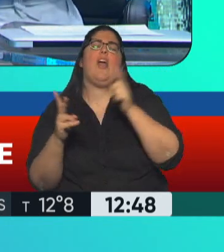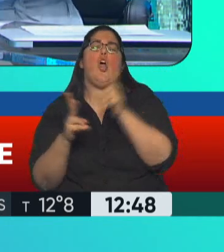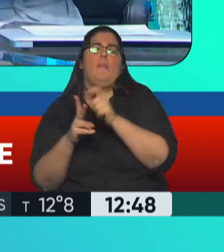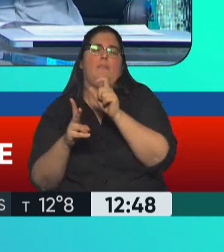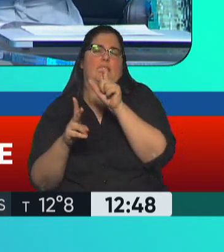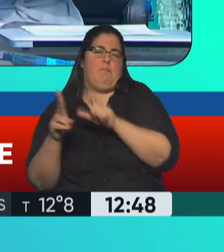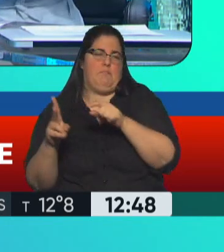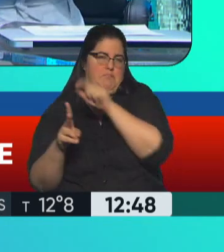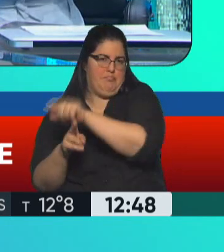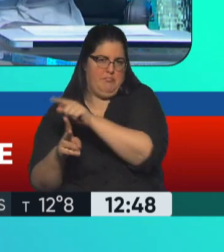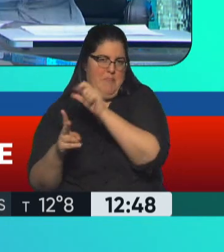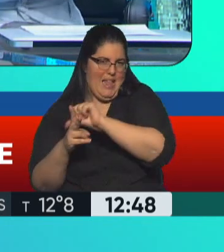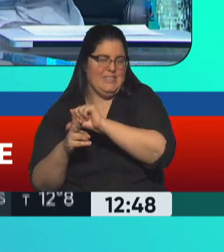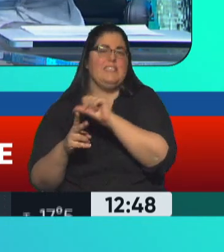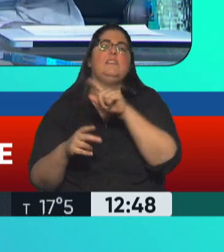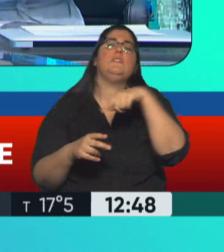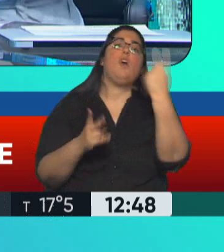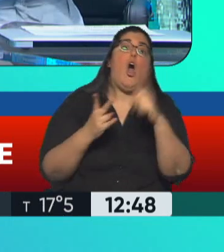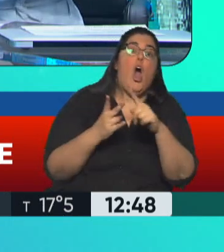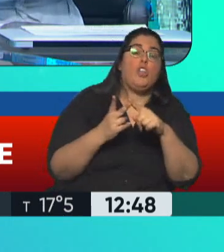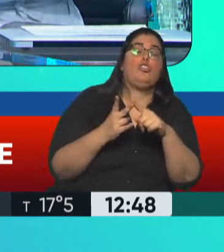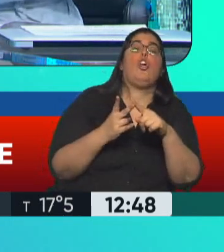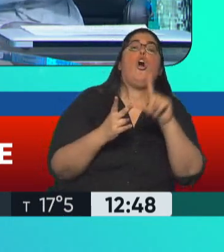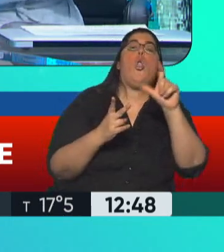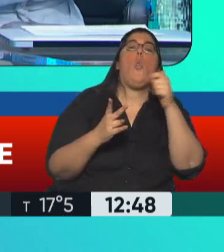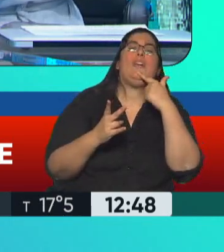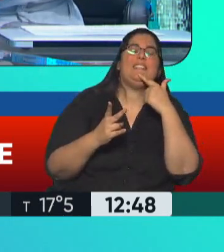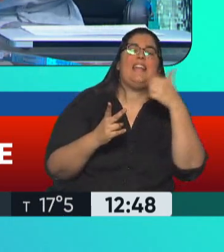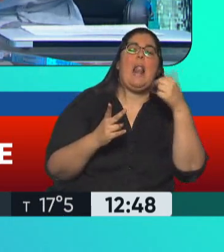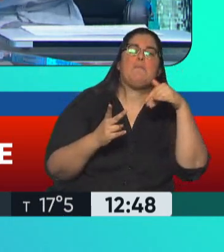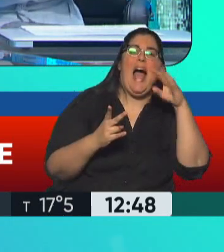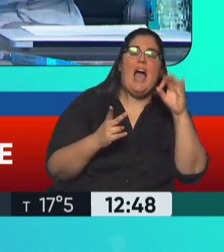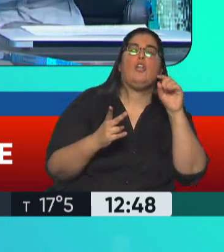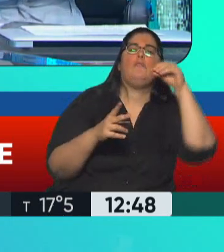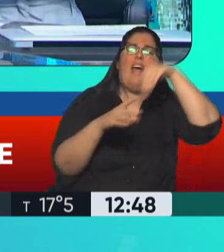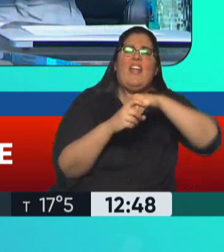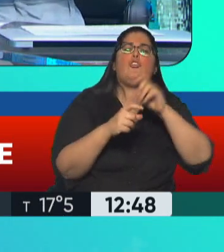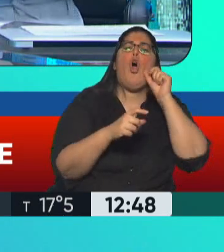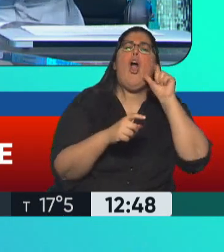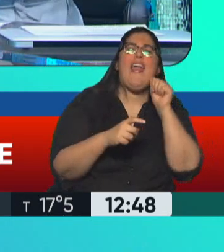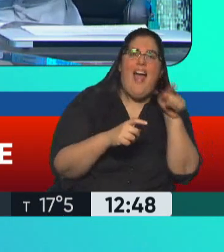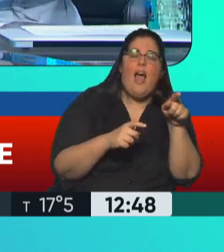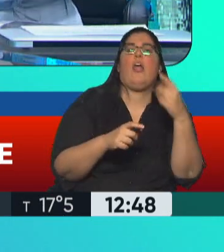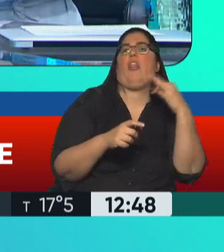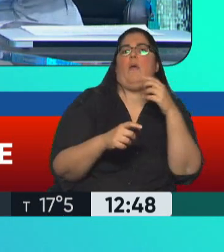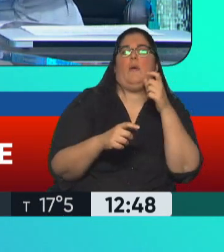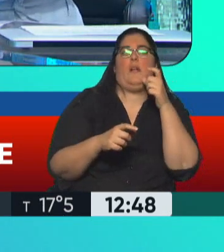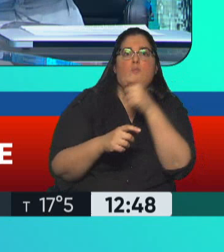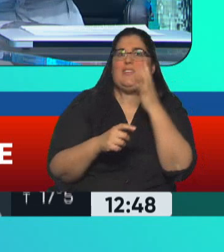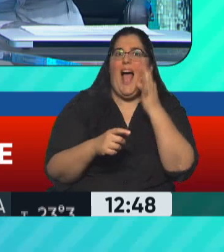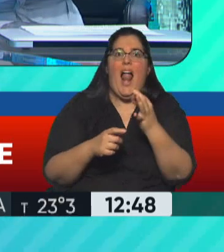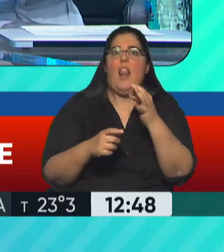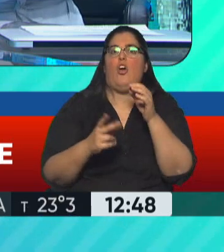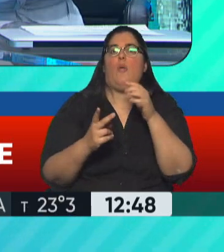cívicos, y alguien que puso nombre y apellido, que es Luis Almagro de la OEA, y que tendrá que dar algún tipo de respuesta, digamos,